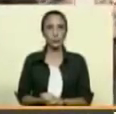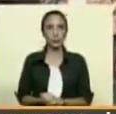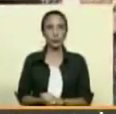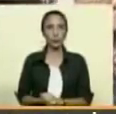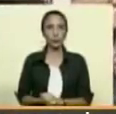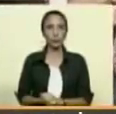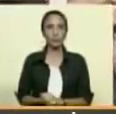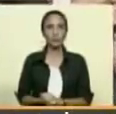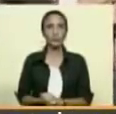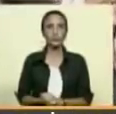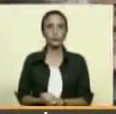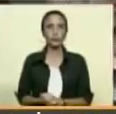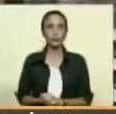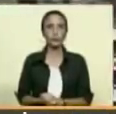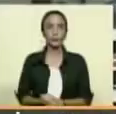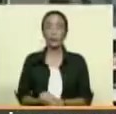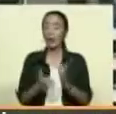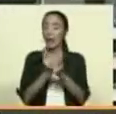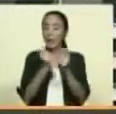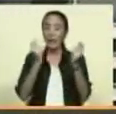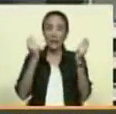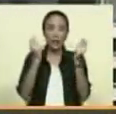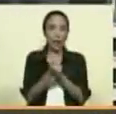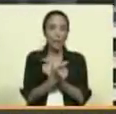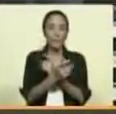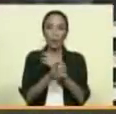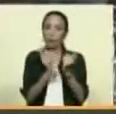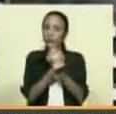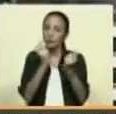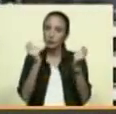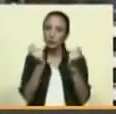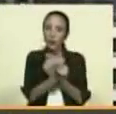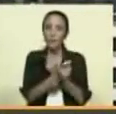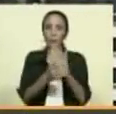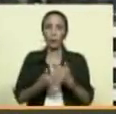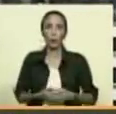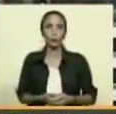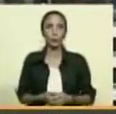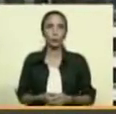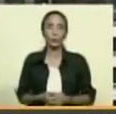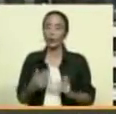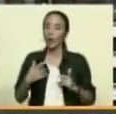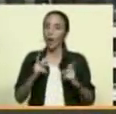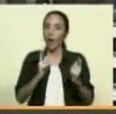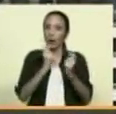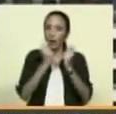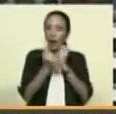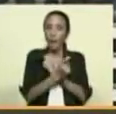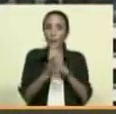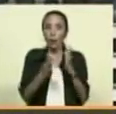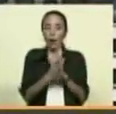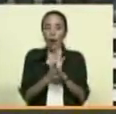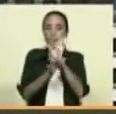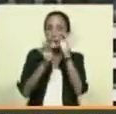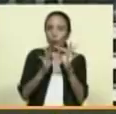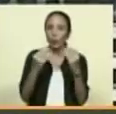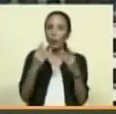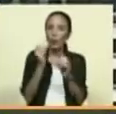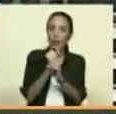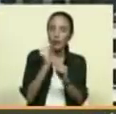Cambiar todo lo que tenga que ser cambiado, renovar los métodos de trabajo.